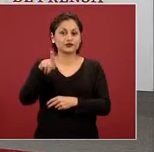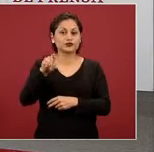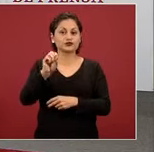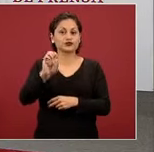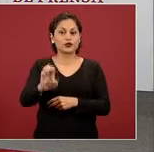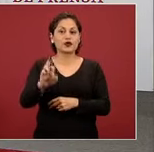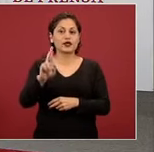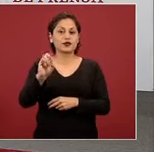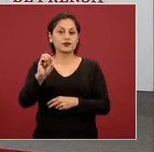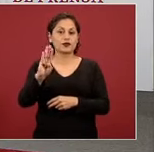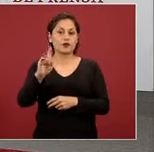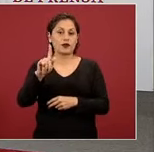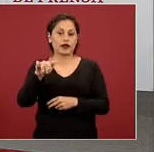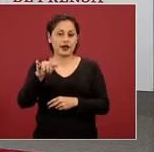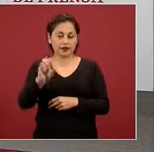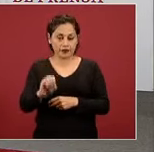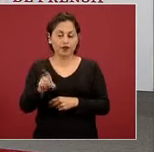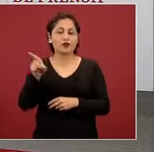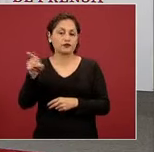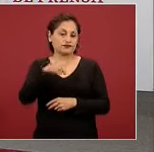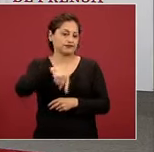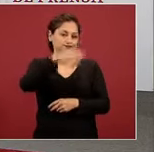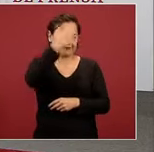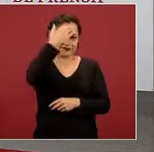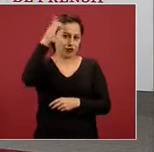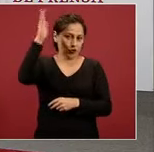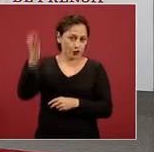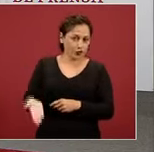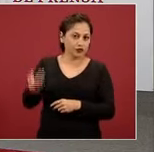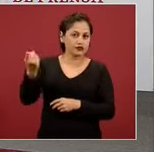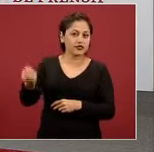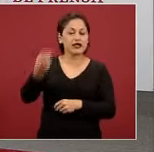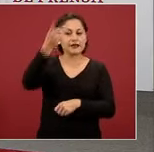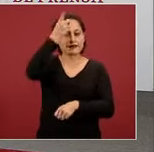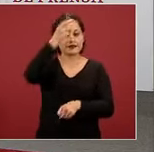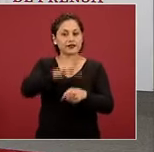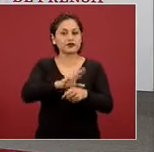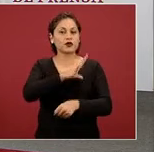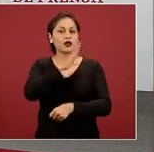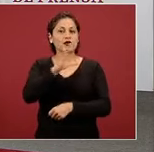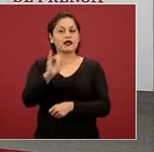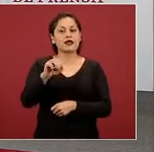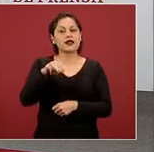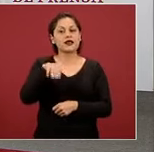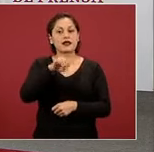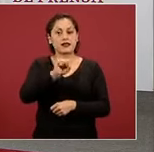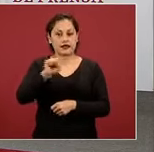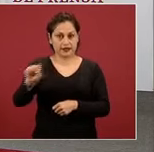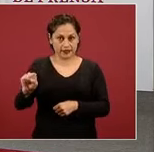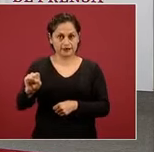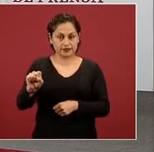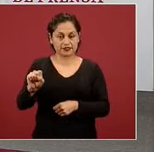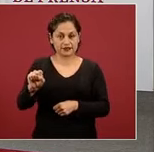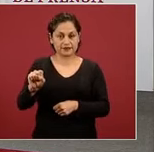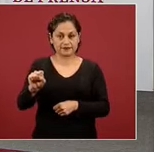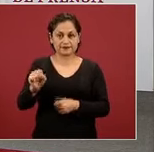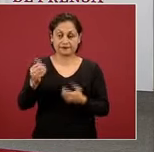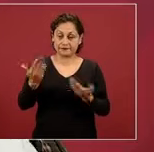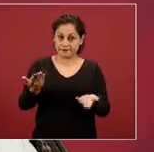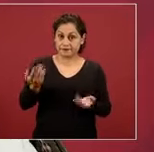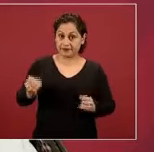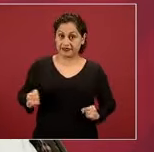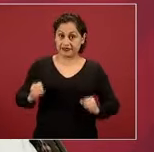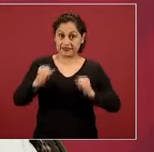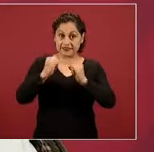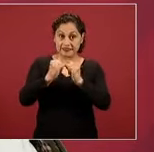Aburto, quien todos conocen. Es el director general del Instituto Mexicano del Seguro Social, la institución de salud